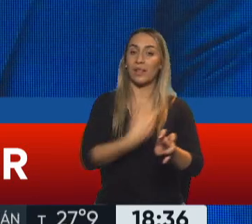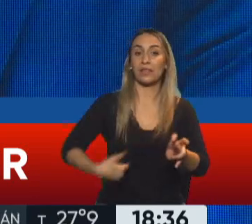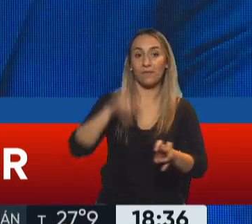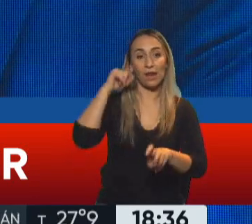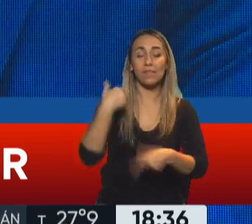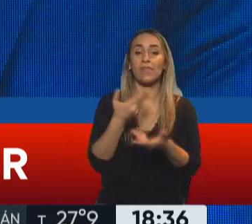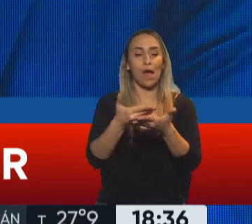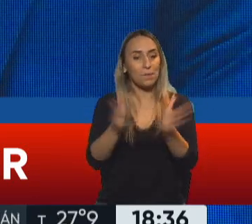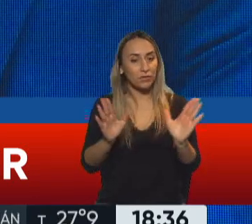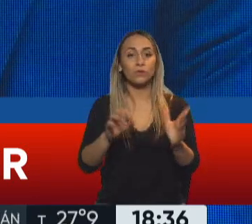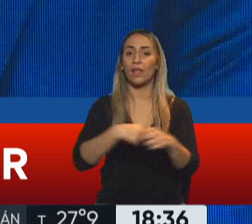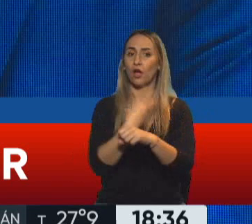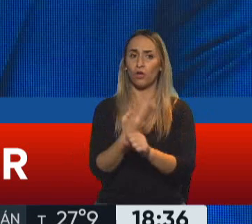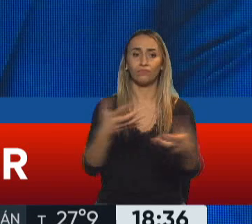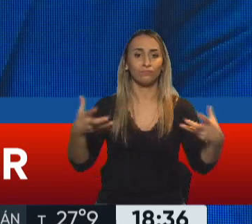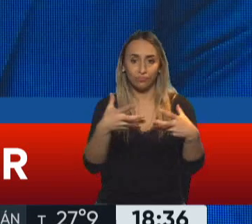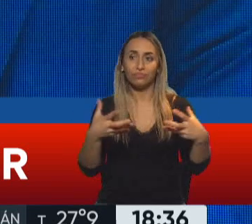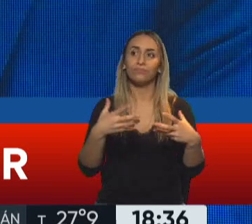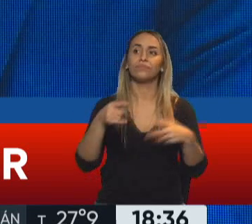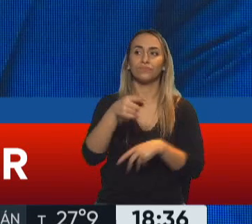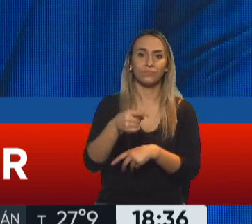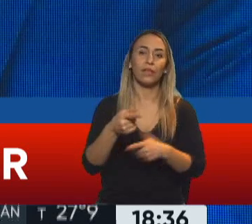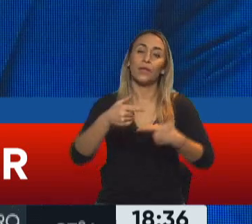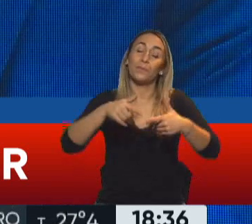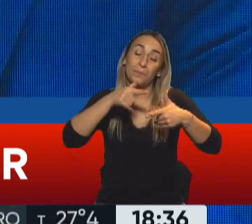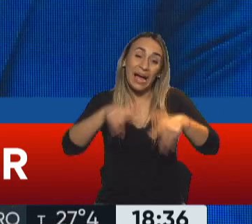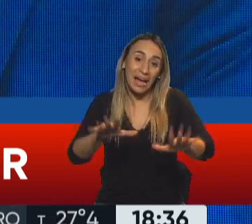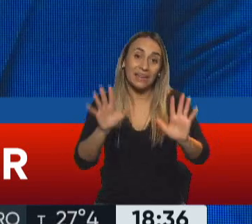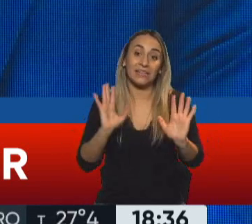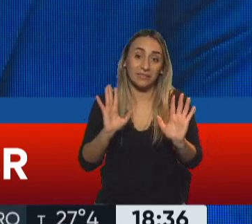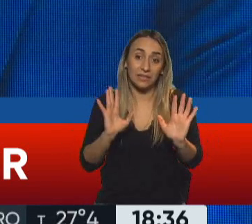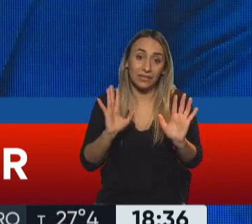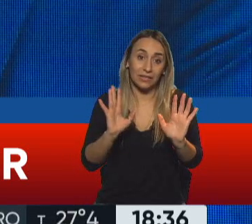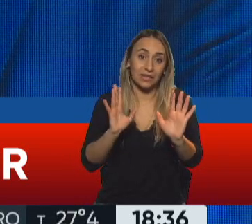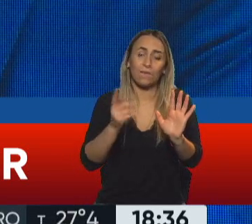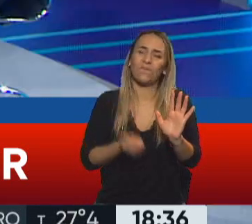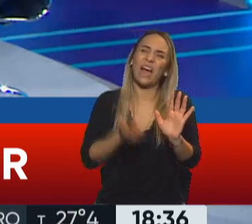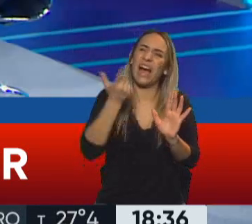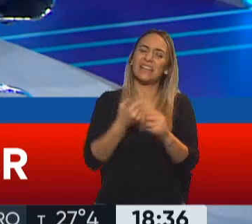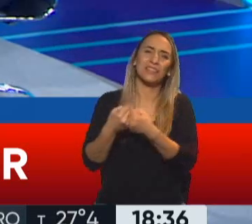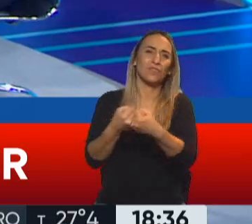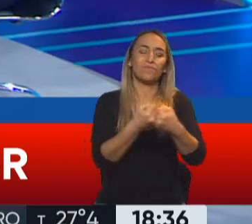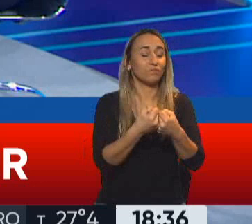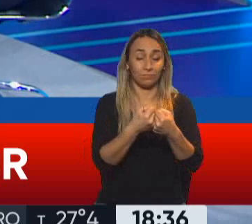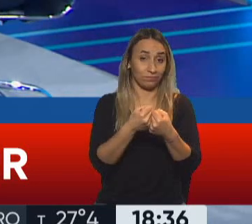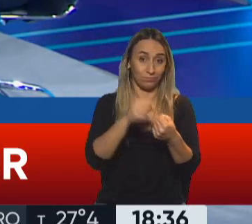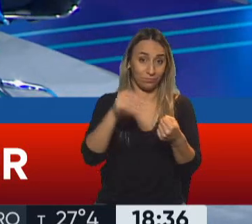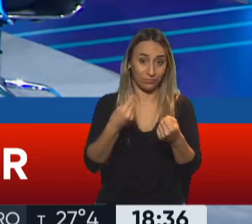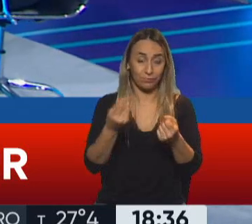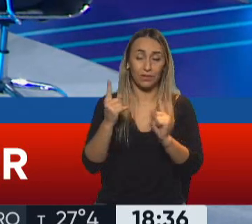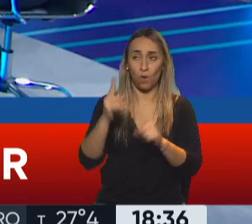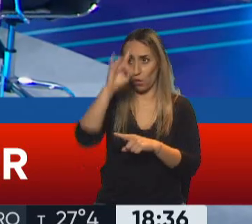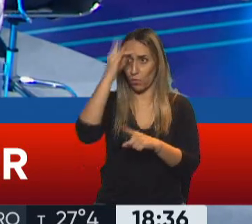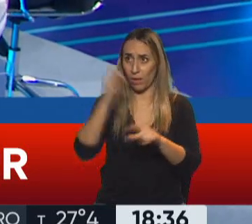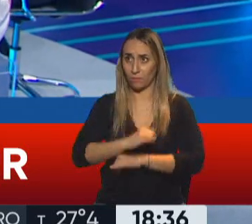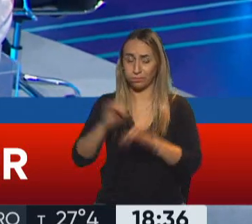hablando de consensos y de unidad que pareciera o da la sensación de que no va a ser tan fácil de que se pueda realizar después de lo que anunció Uruguay. No es tan